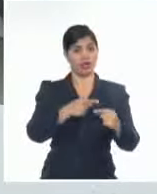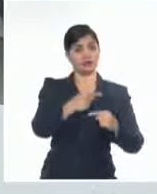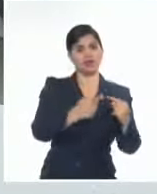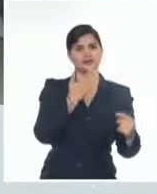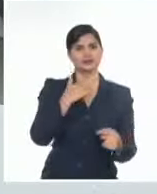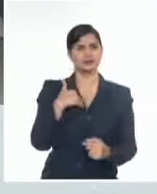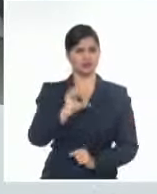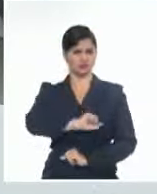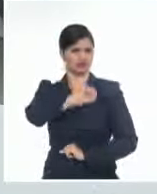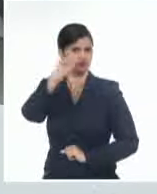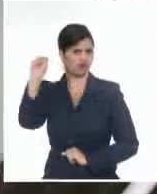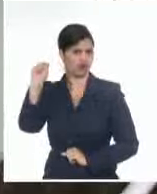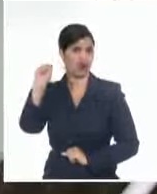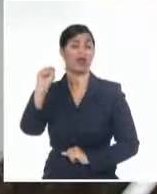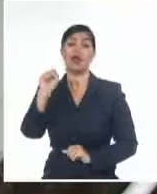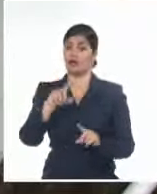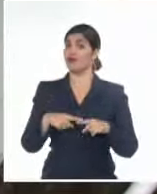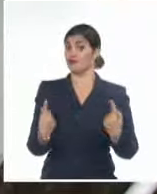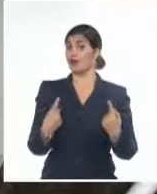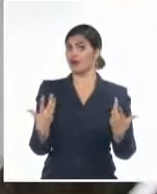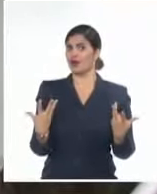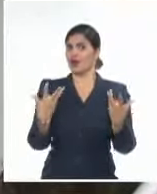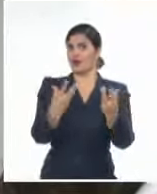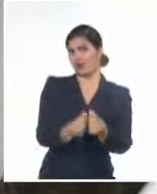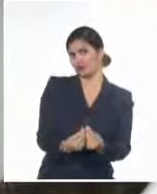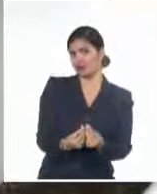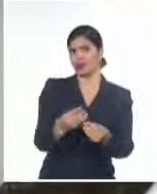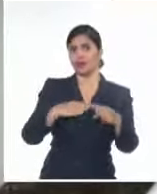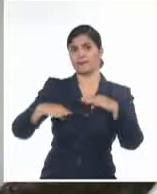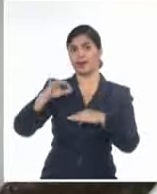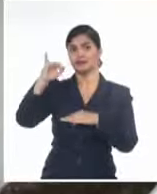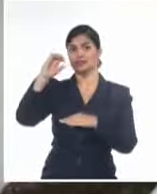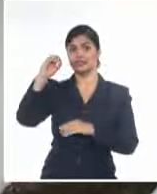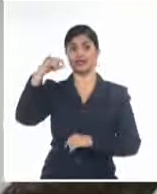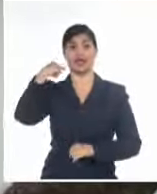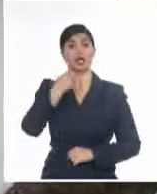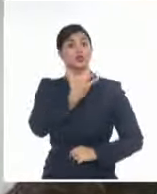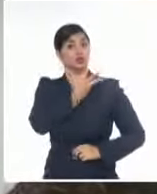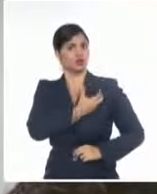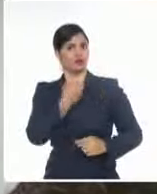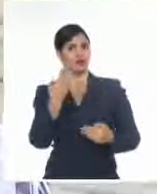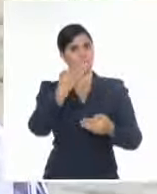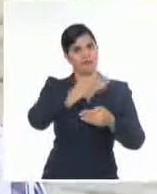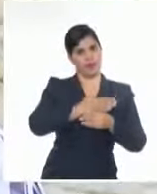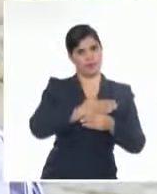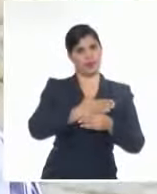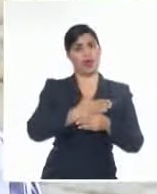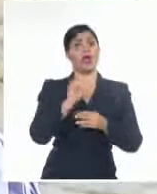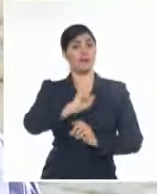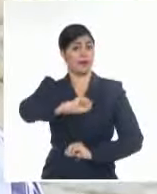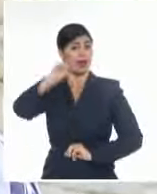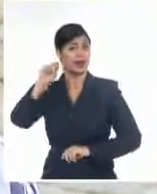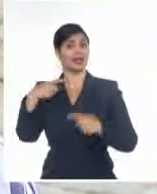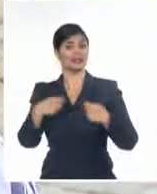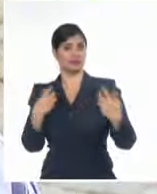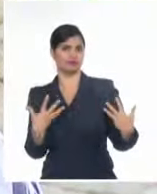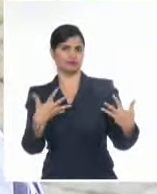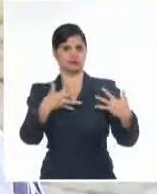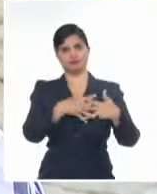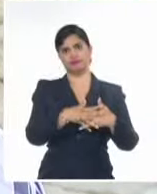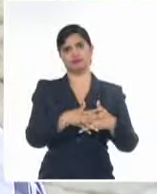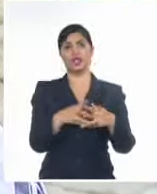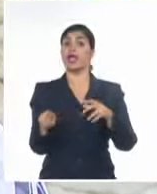con más de 6 décadas de bloqueo y la unidad. Ha sido el arma estratégica de la revolución.